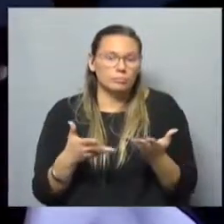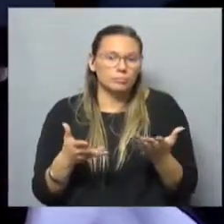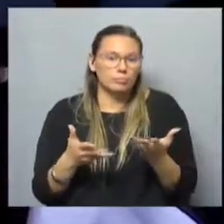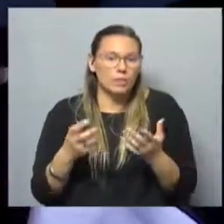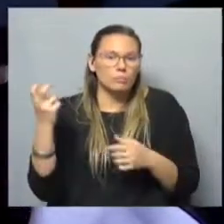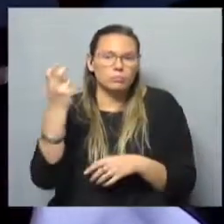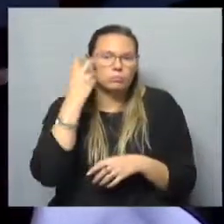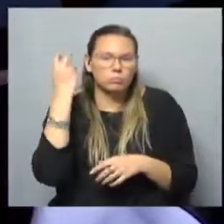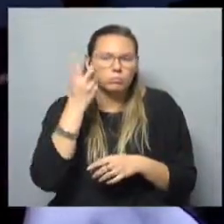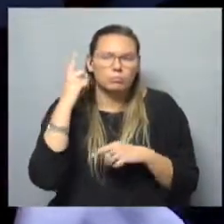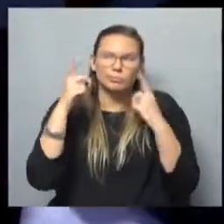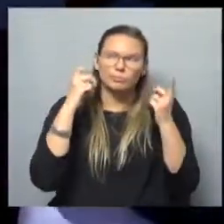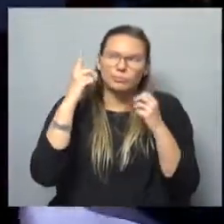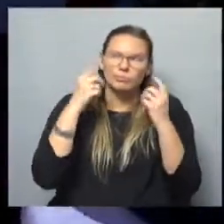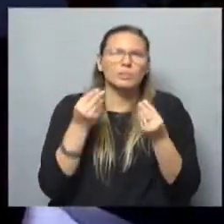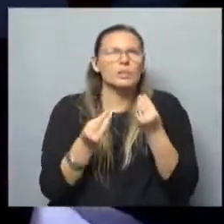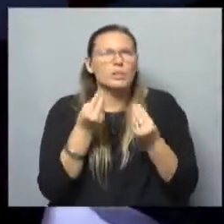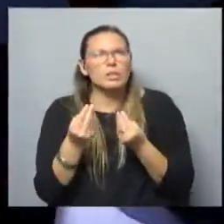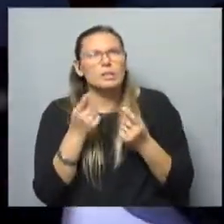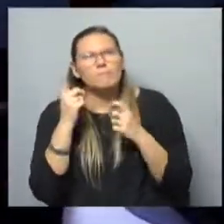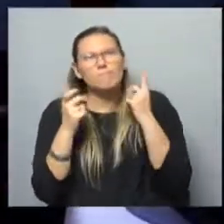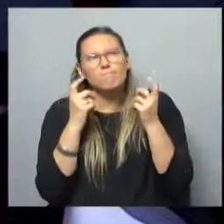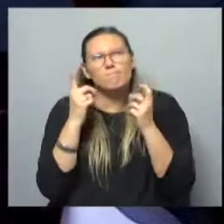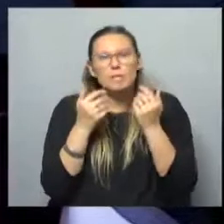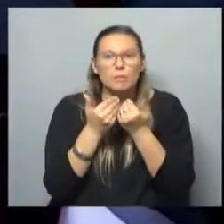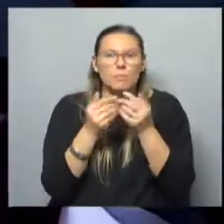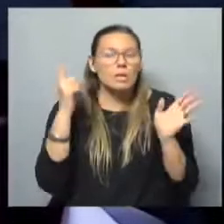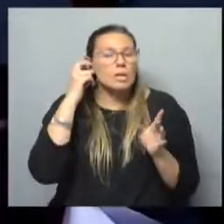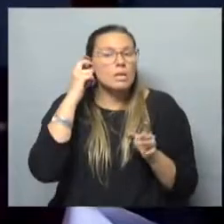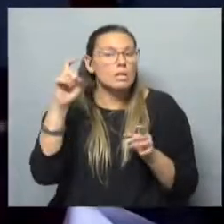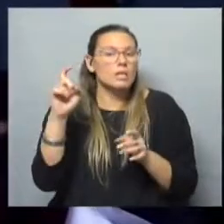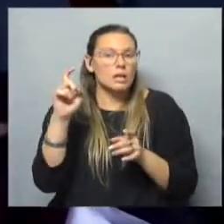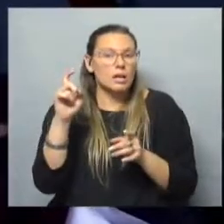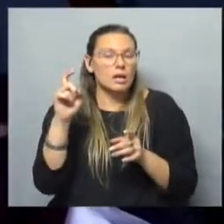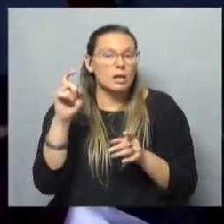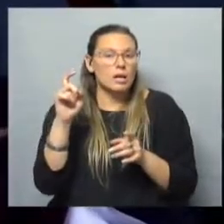Y buscándole la vuelta a que empezó a